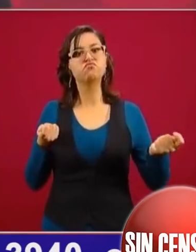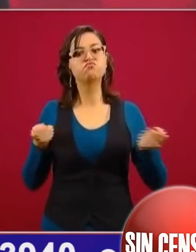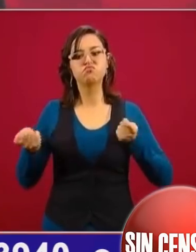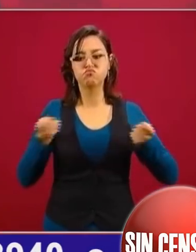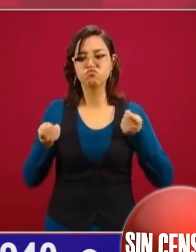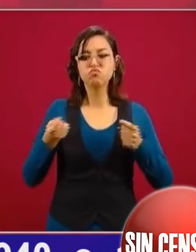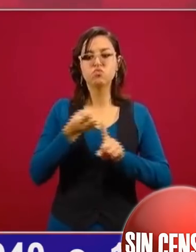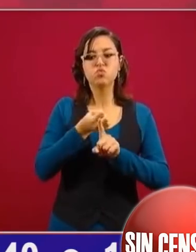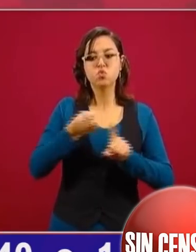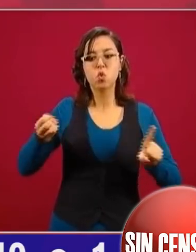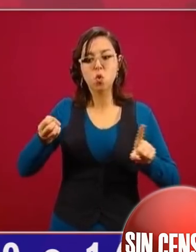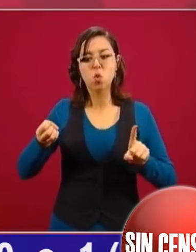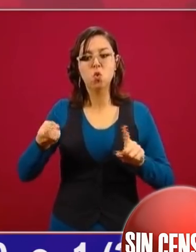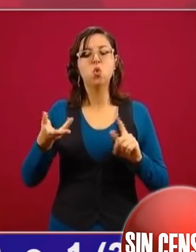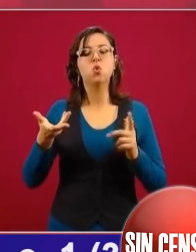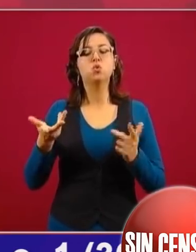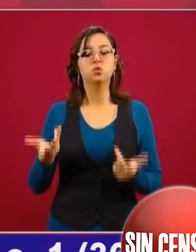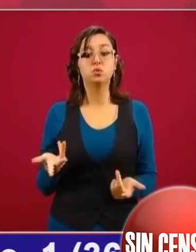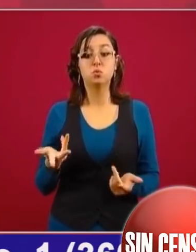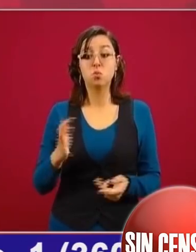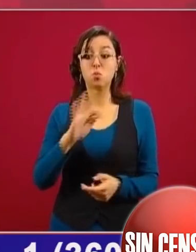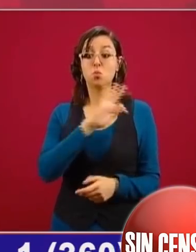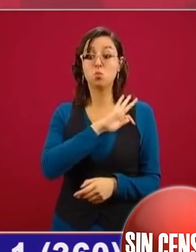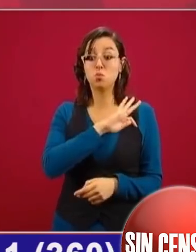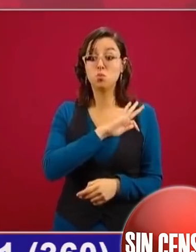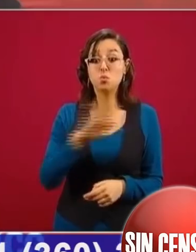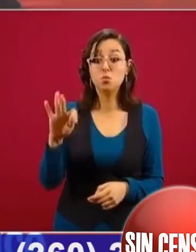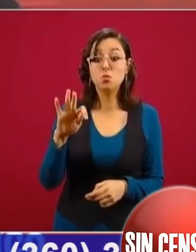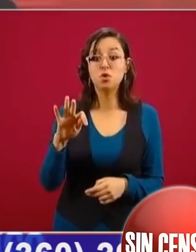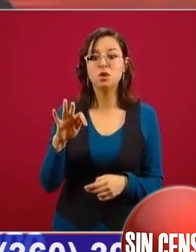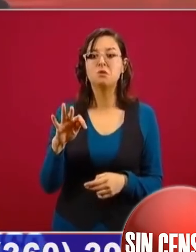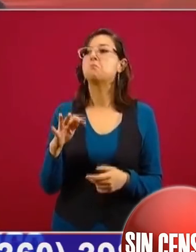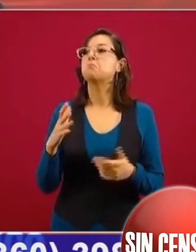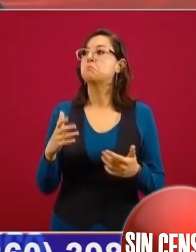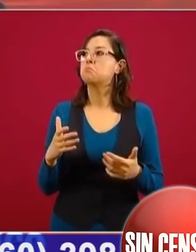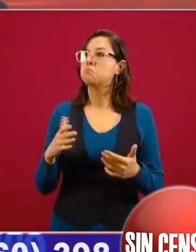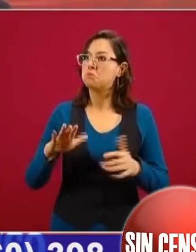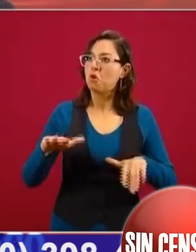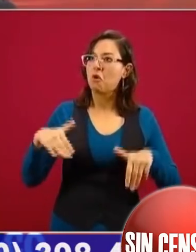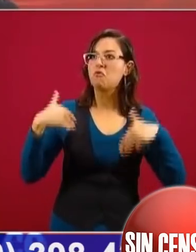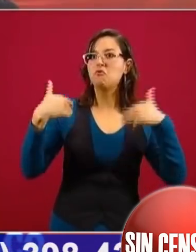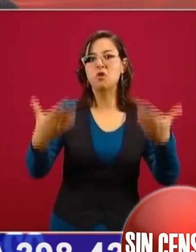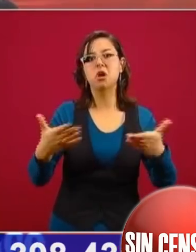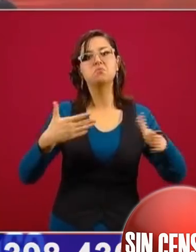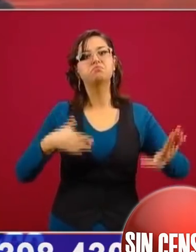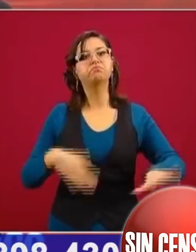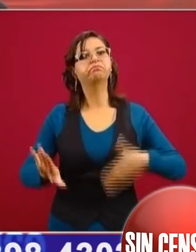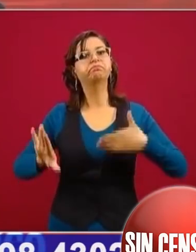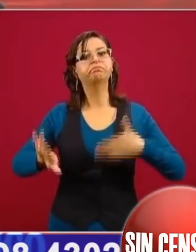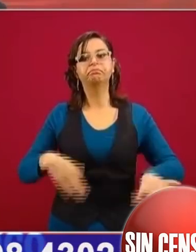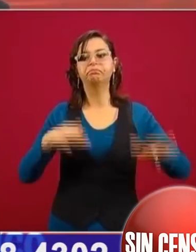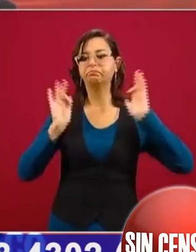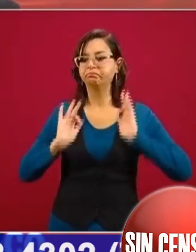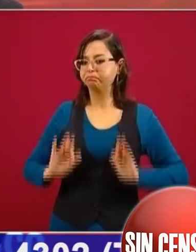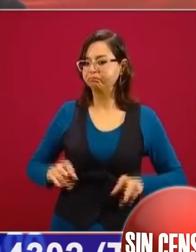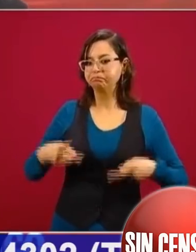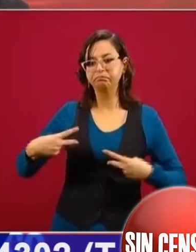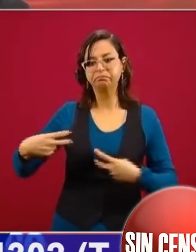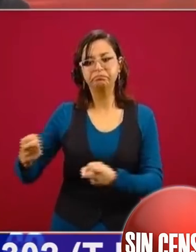que podamos caminar por las calles sin que nos roben, que no nos